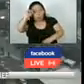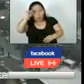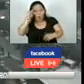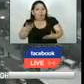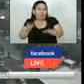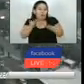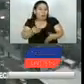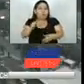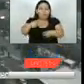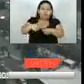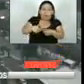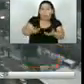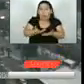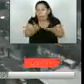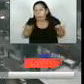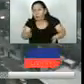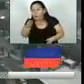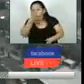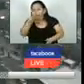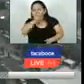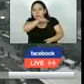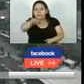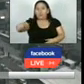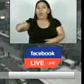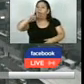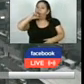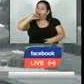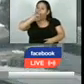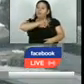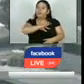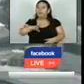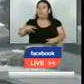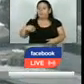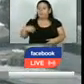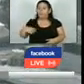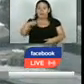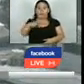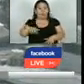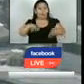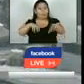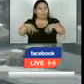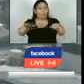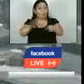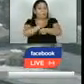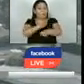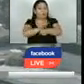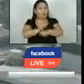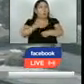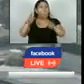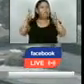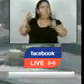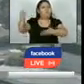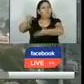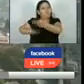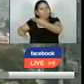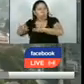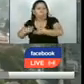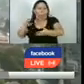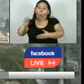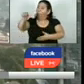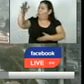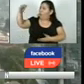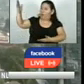subsidios y entregar canastas a familias de escasos recursos. A nivel nacional, tanto las exportaciones como las